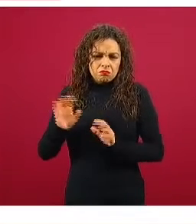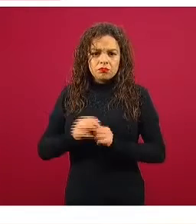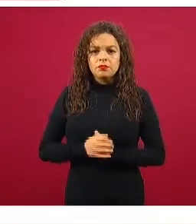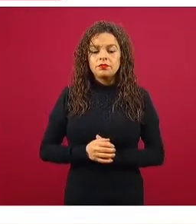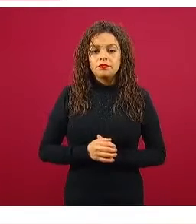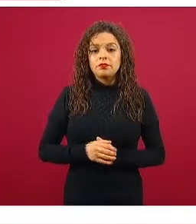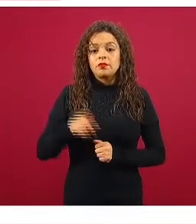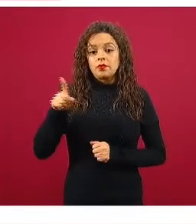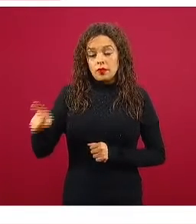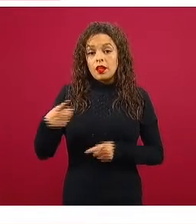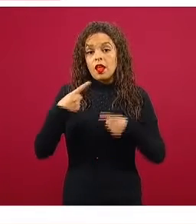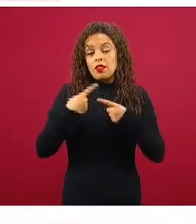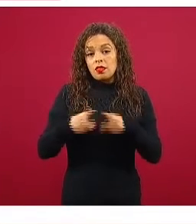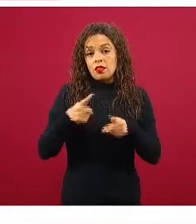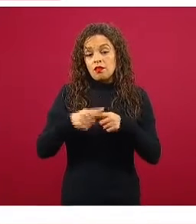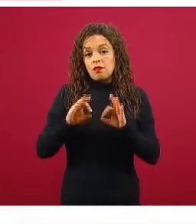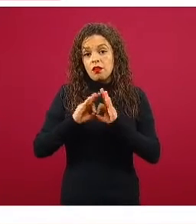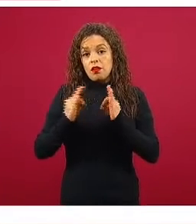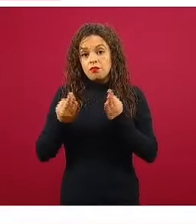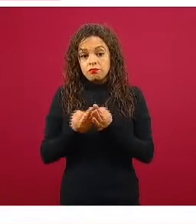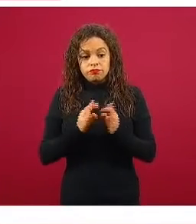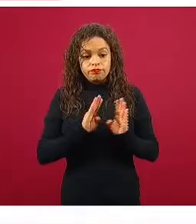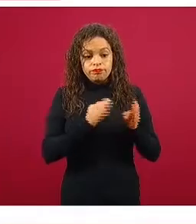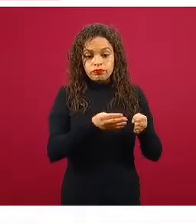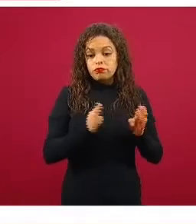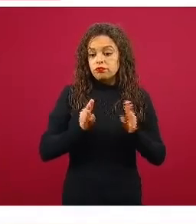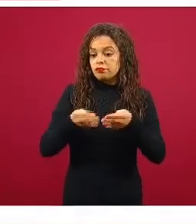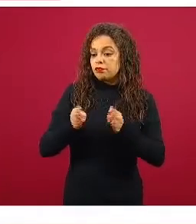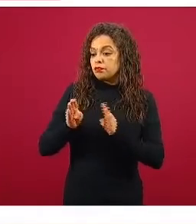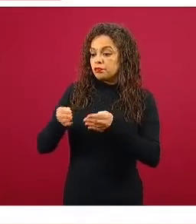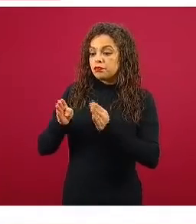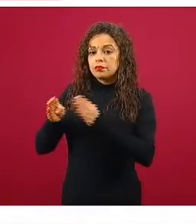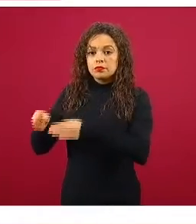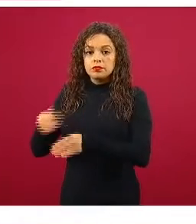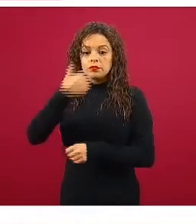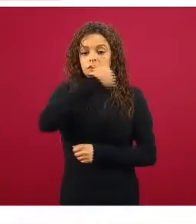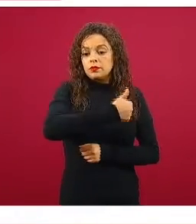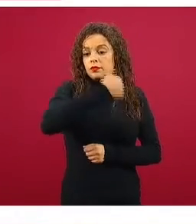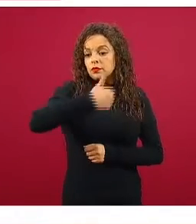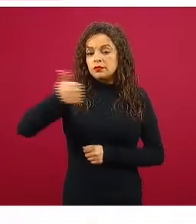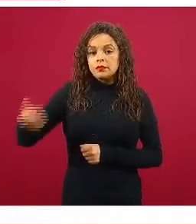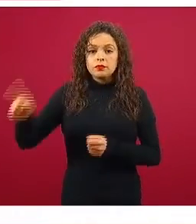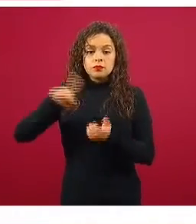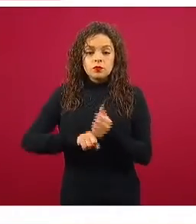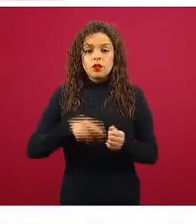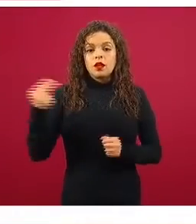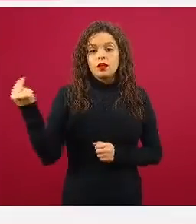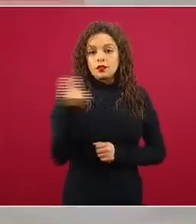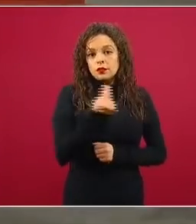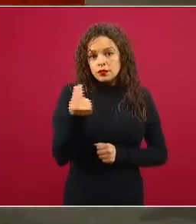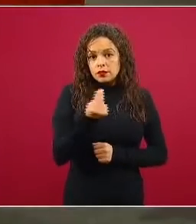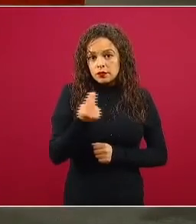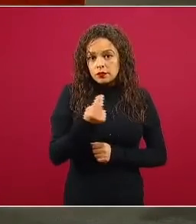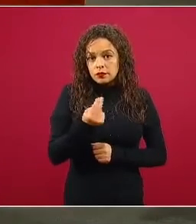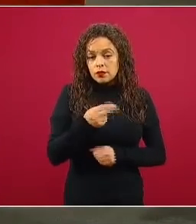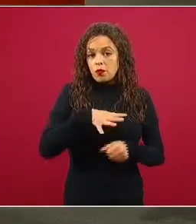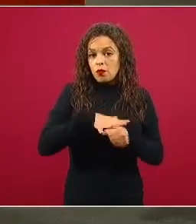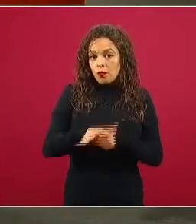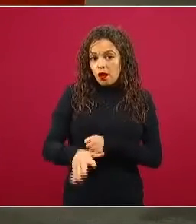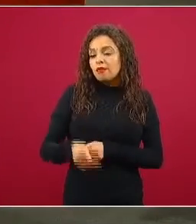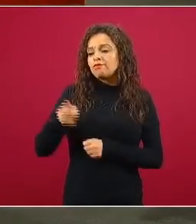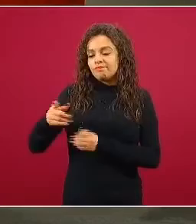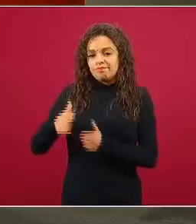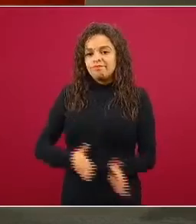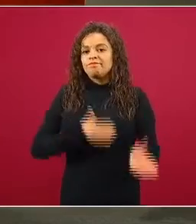abordaje, precisamente que están orientados a las necesidades que tenemos en este momento en la fase 3. Continuamos